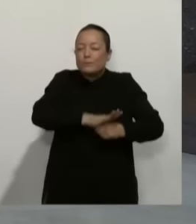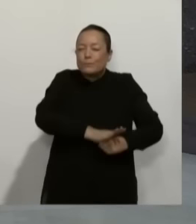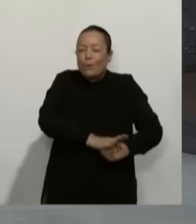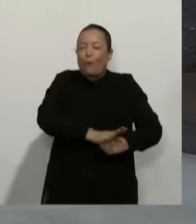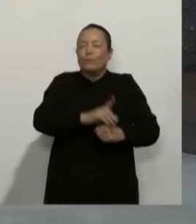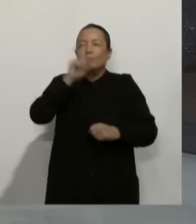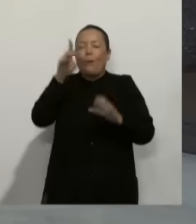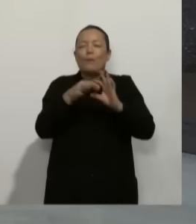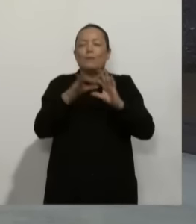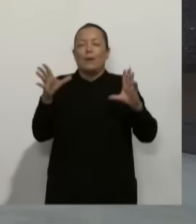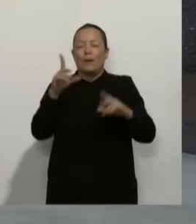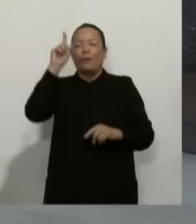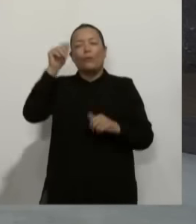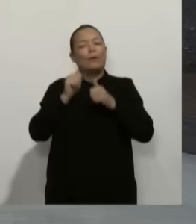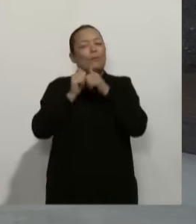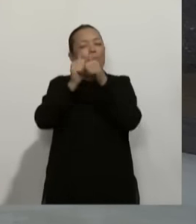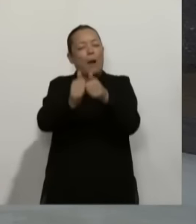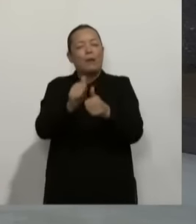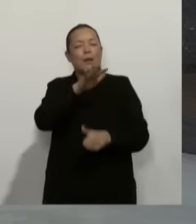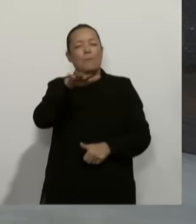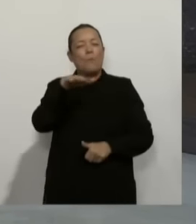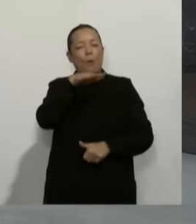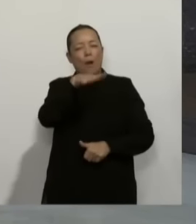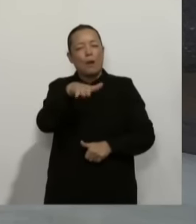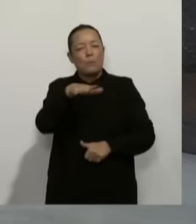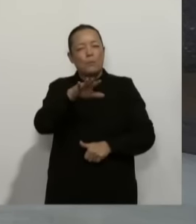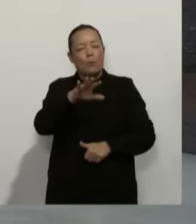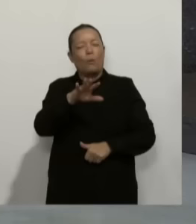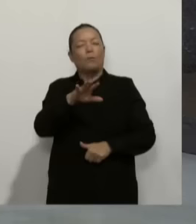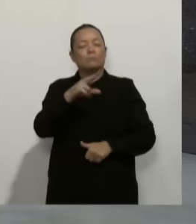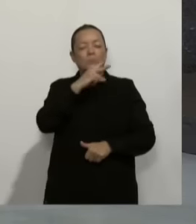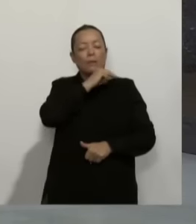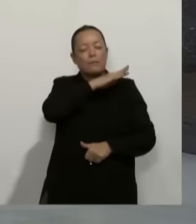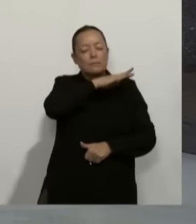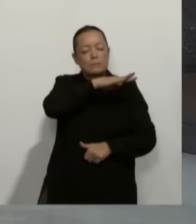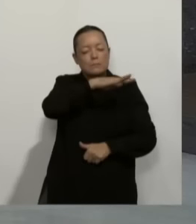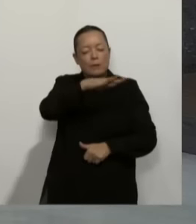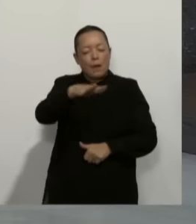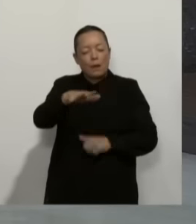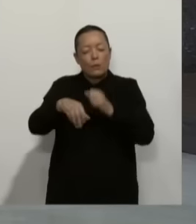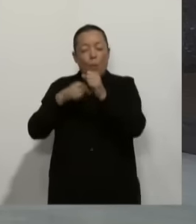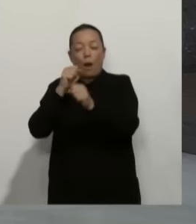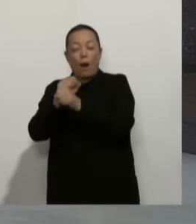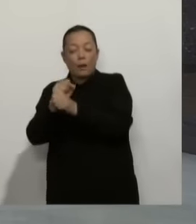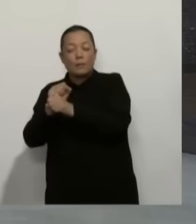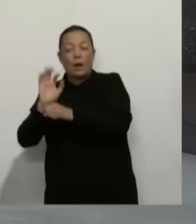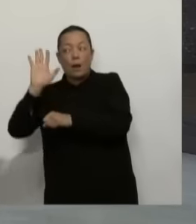opresión, un Dios que acompaña a su pueblo a lo largo del desierto hasta la tierra